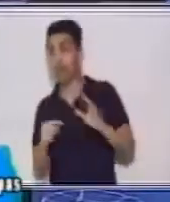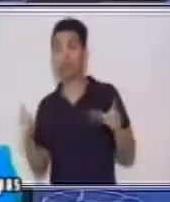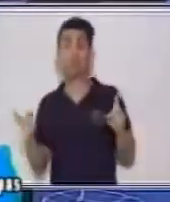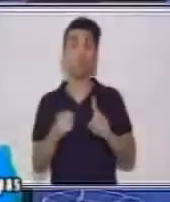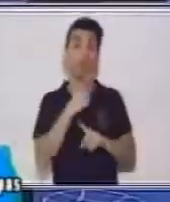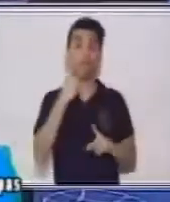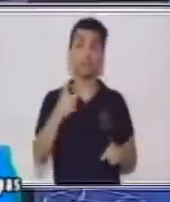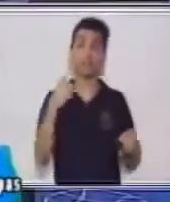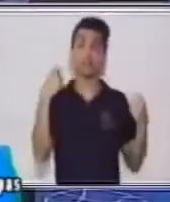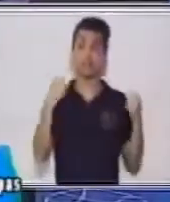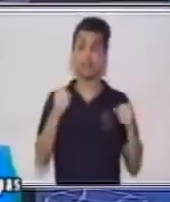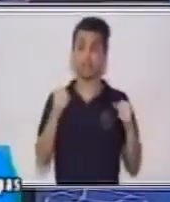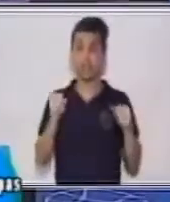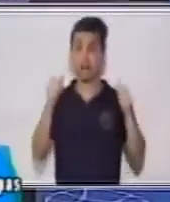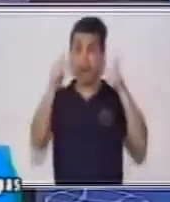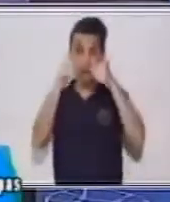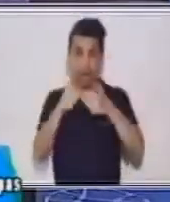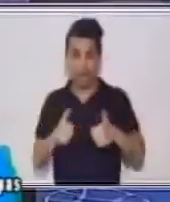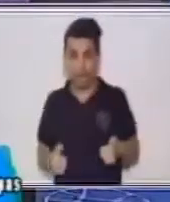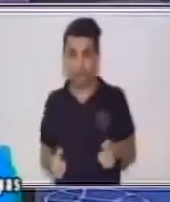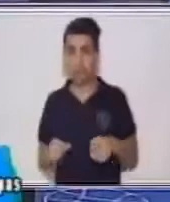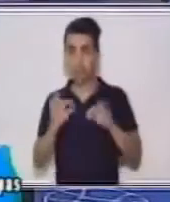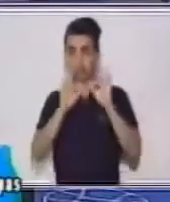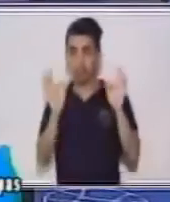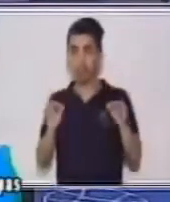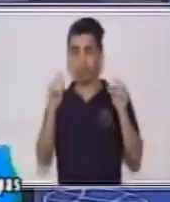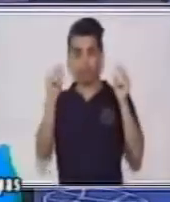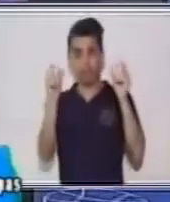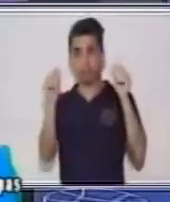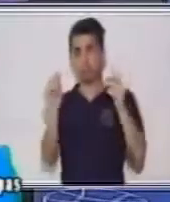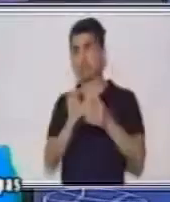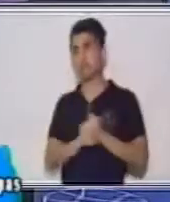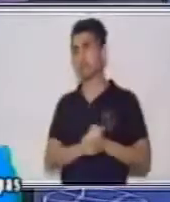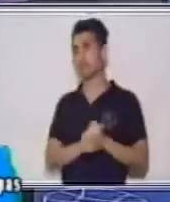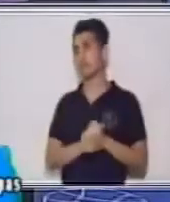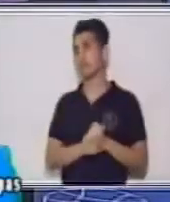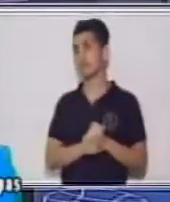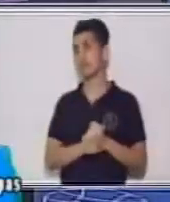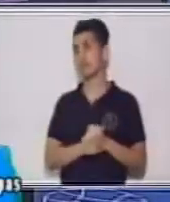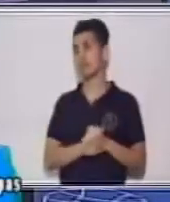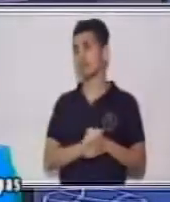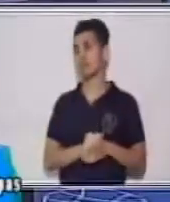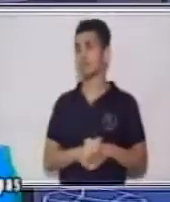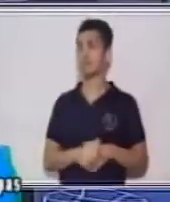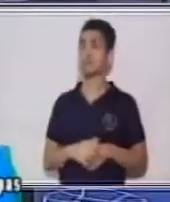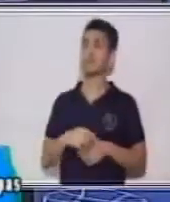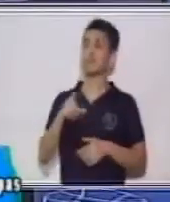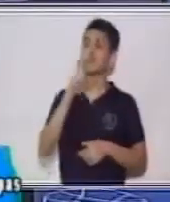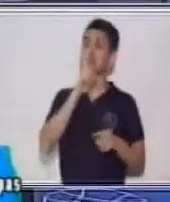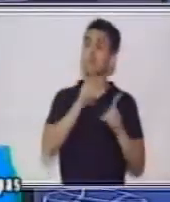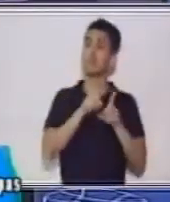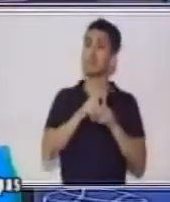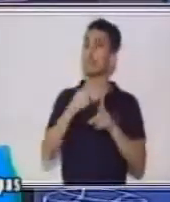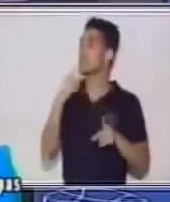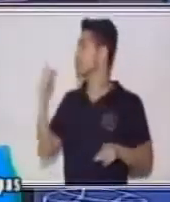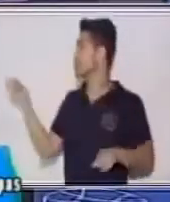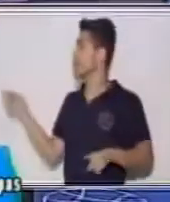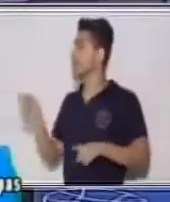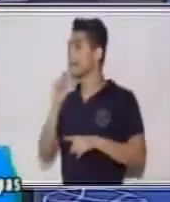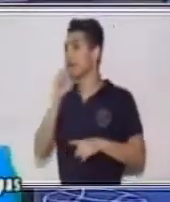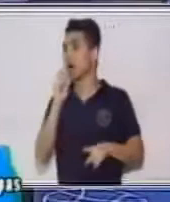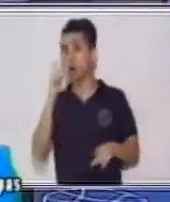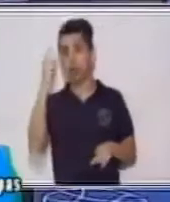forma de un análisis va a ser más rápido. También dice que mejora el estudio de algún